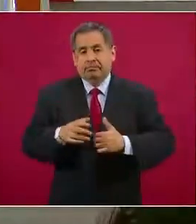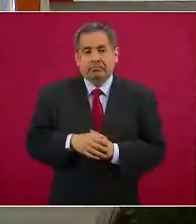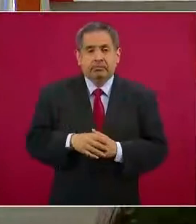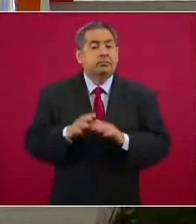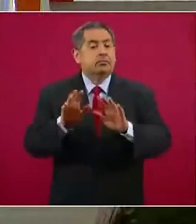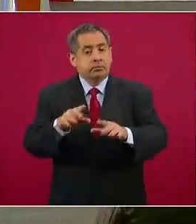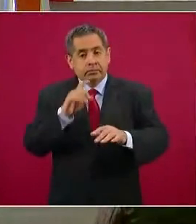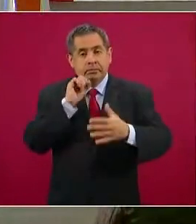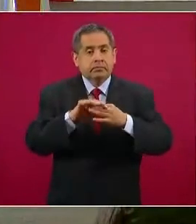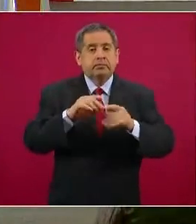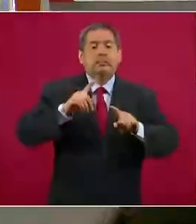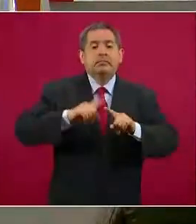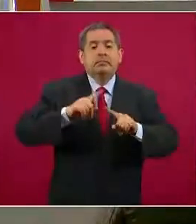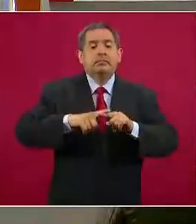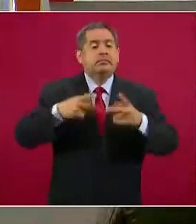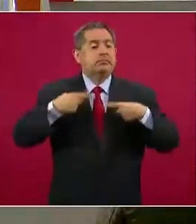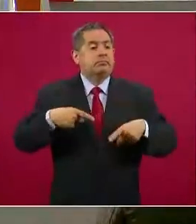personajes.